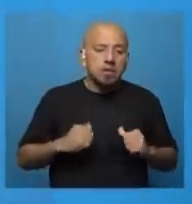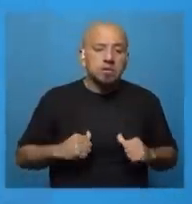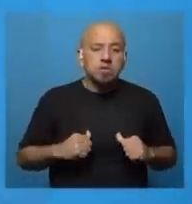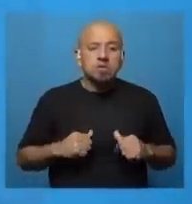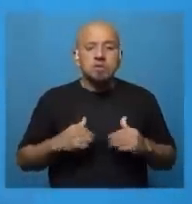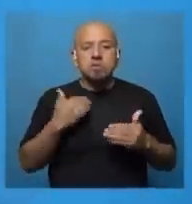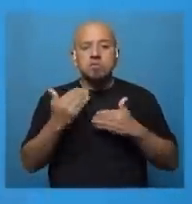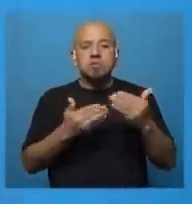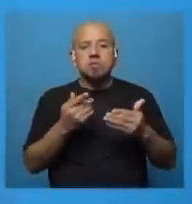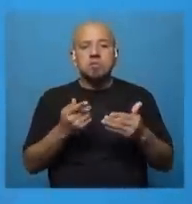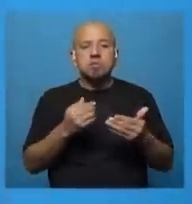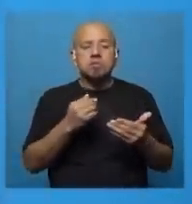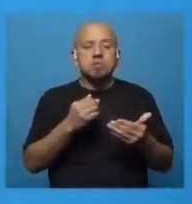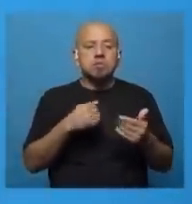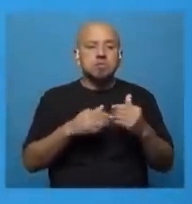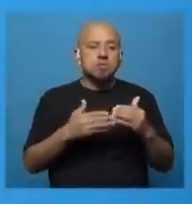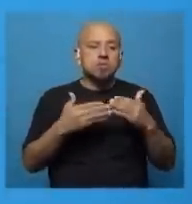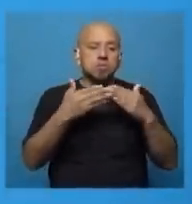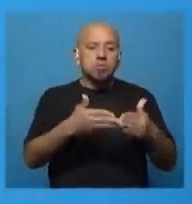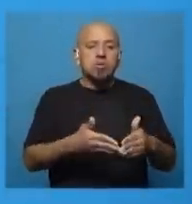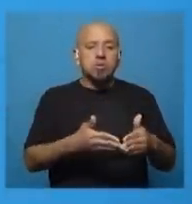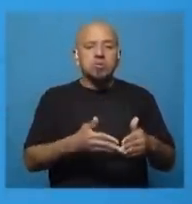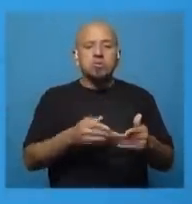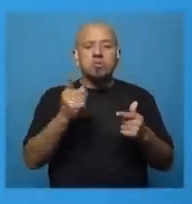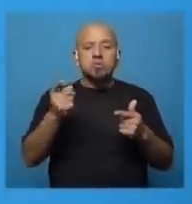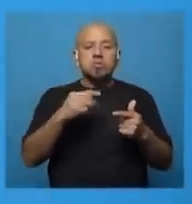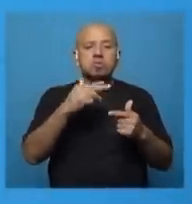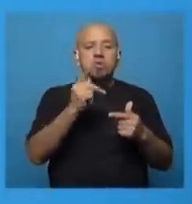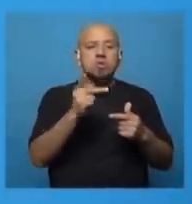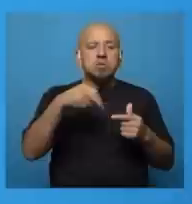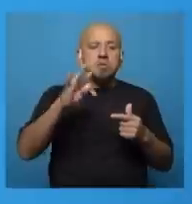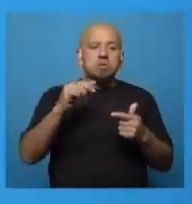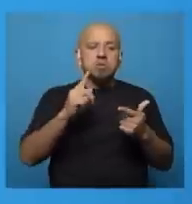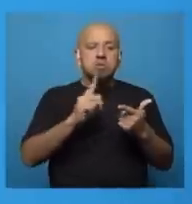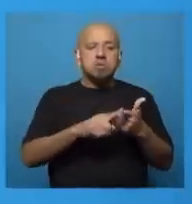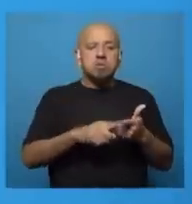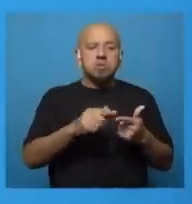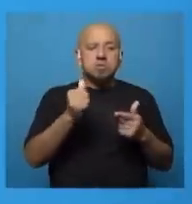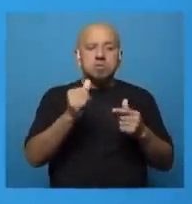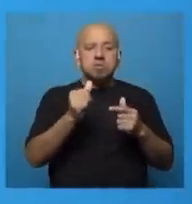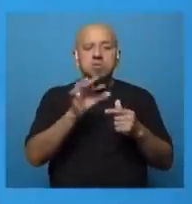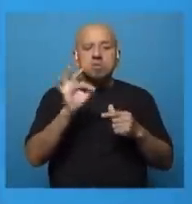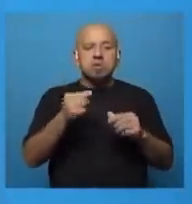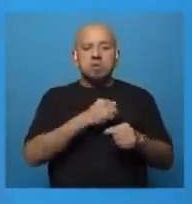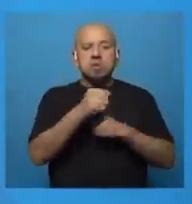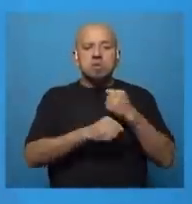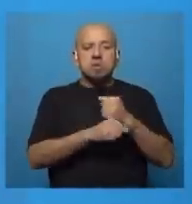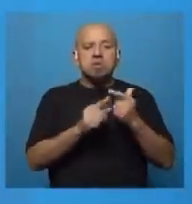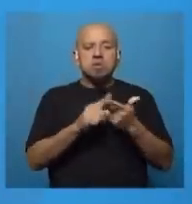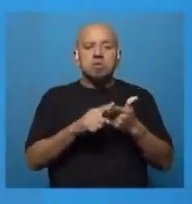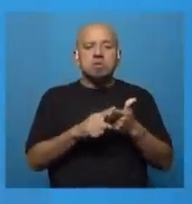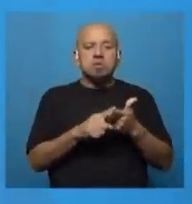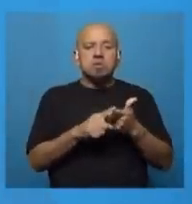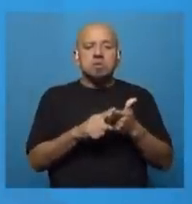venimos de la entrega del el puerto del monopolio en el puerto catón nací 60 años sin contrapartida